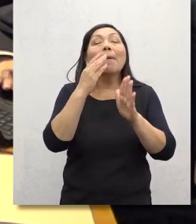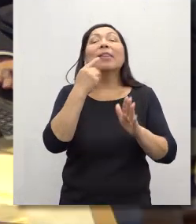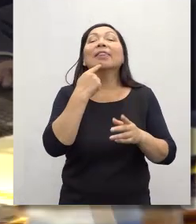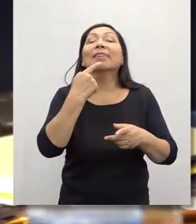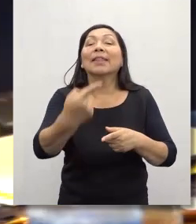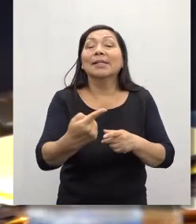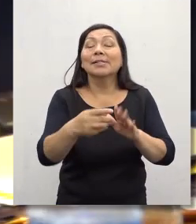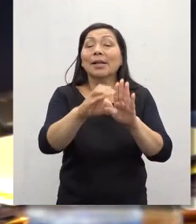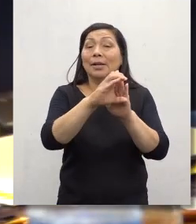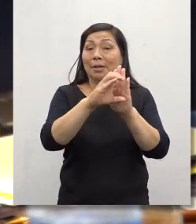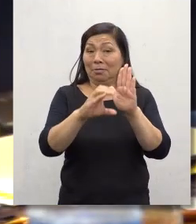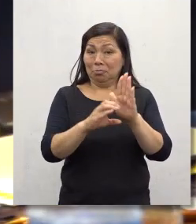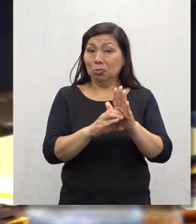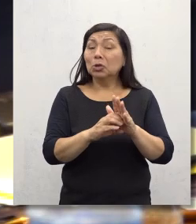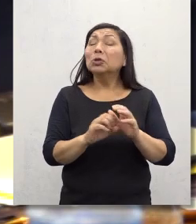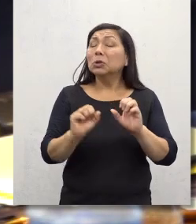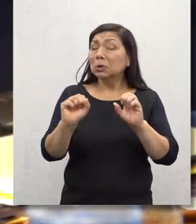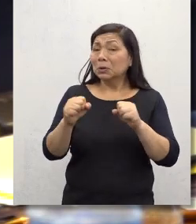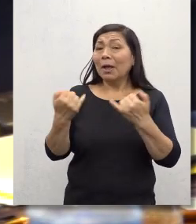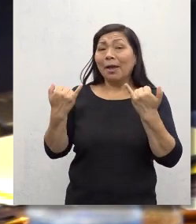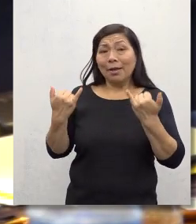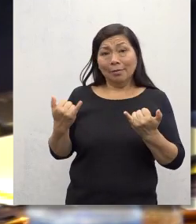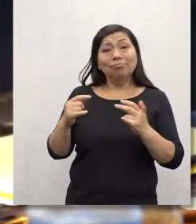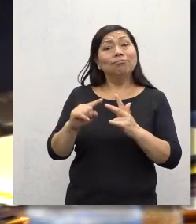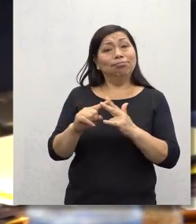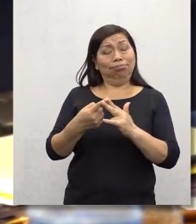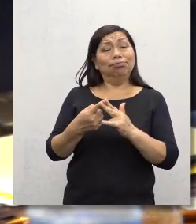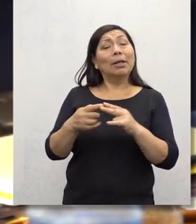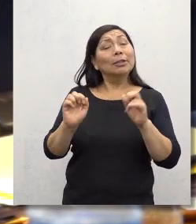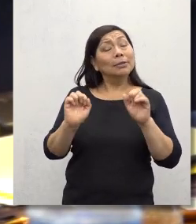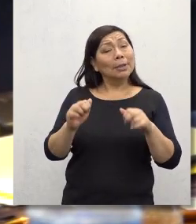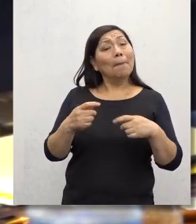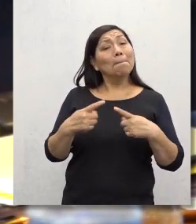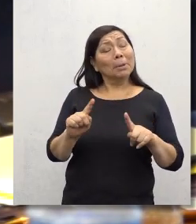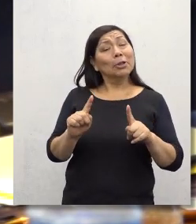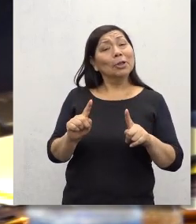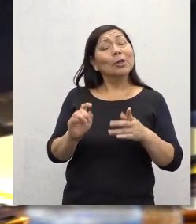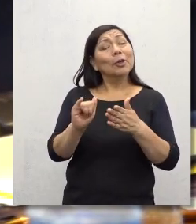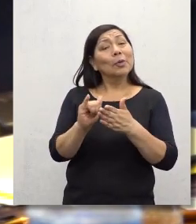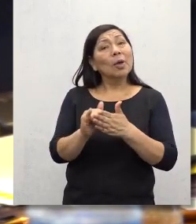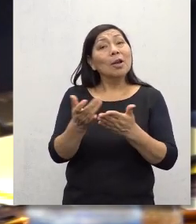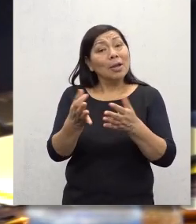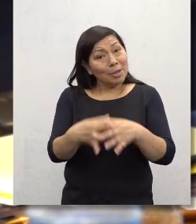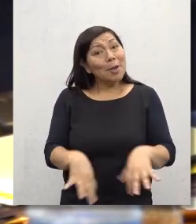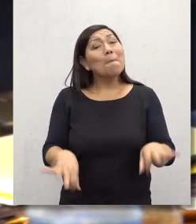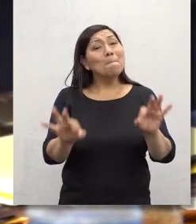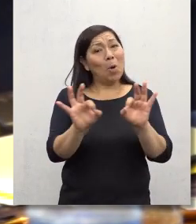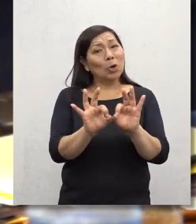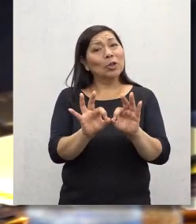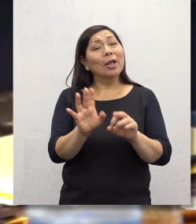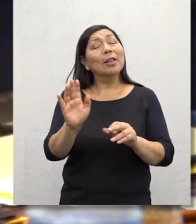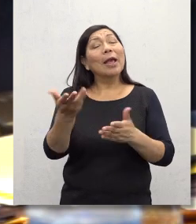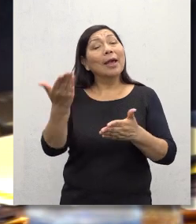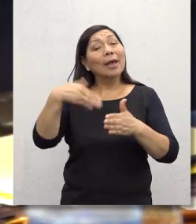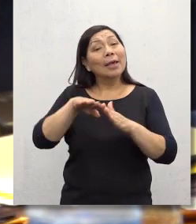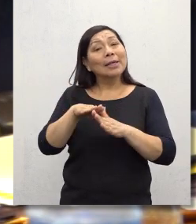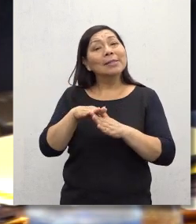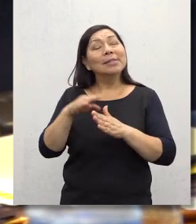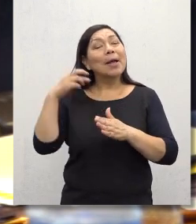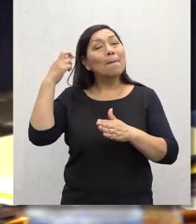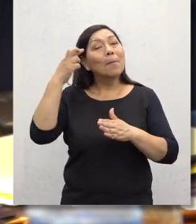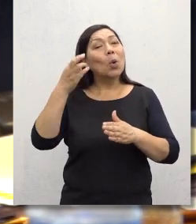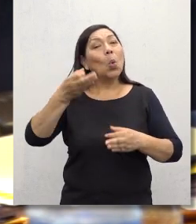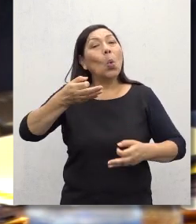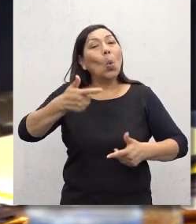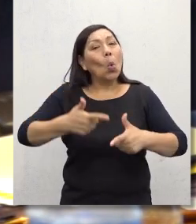Constitución. Dijo confiar en que esta iniciativa permita convencernos de la importancia de instituir esta